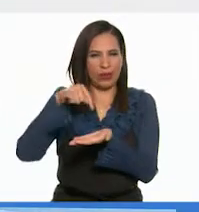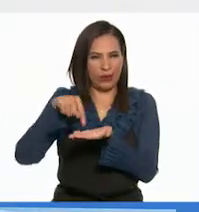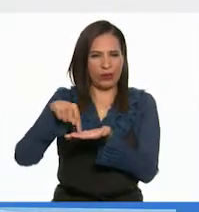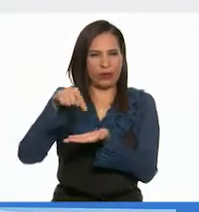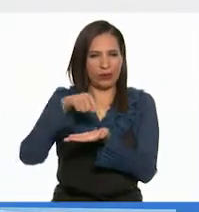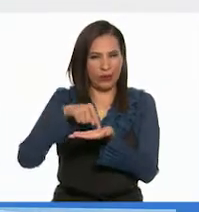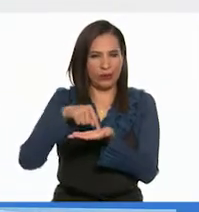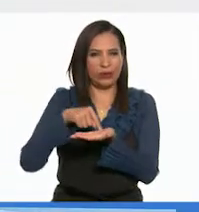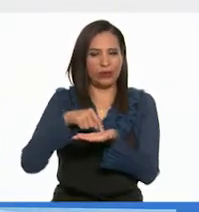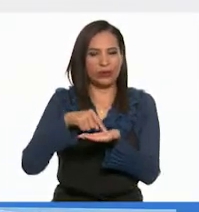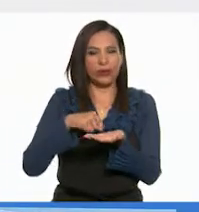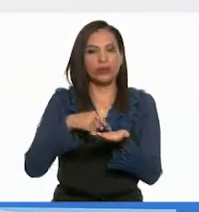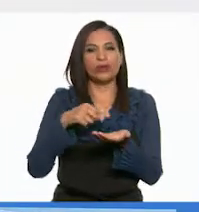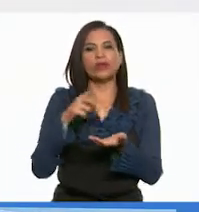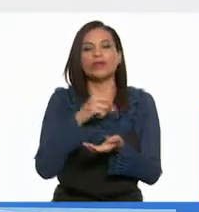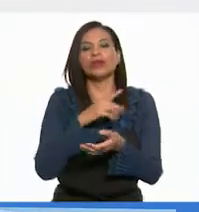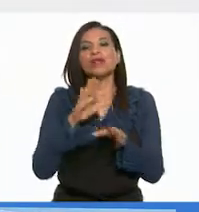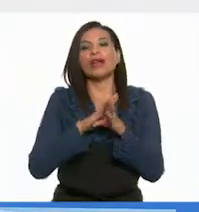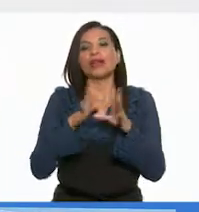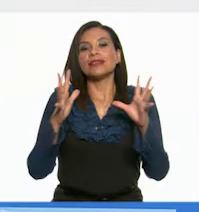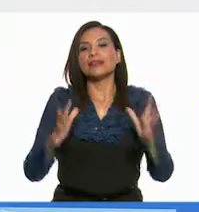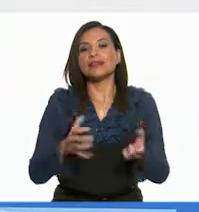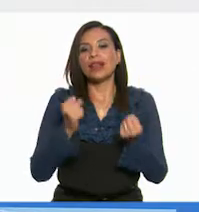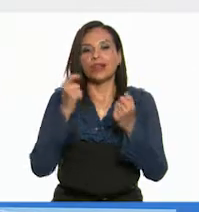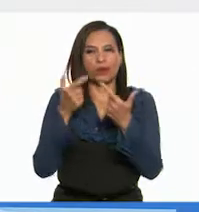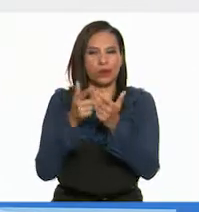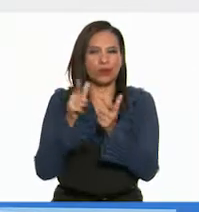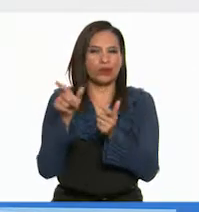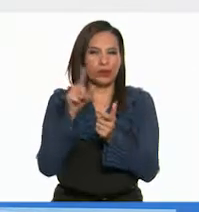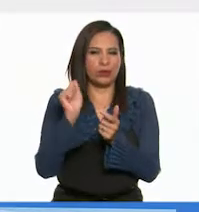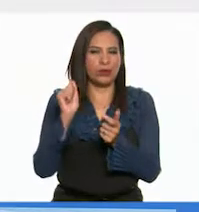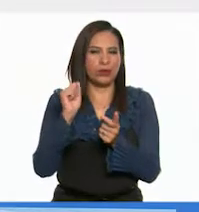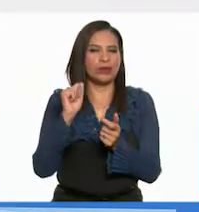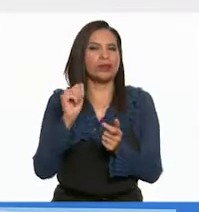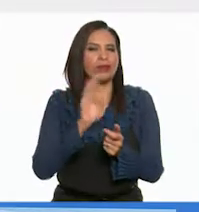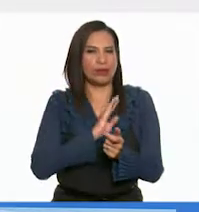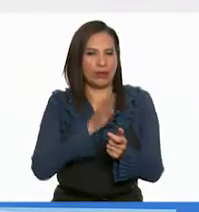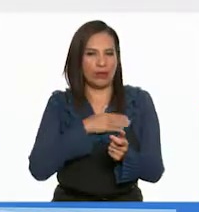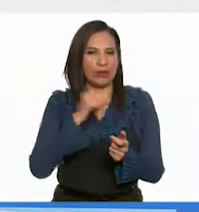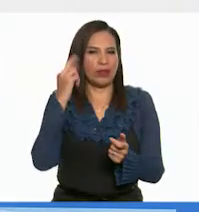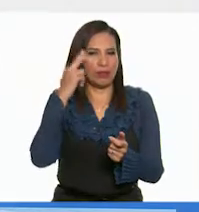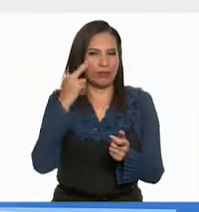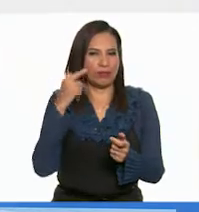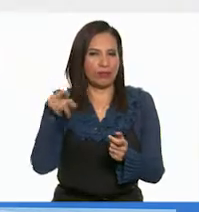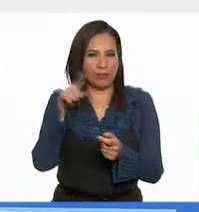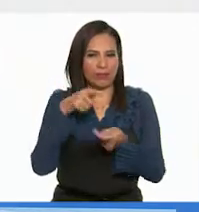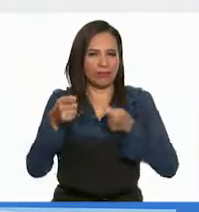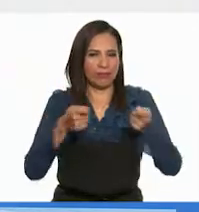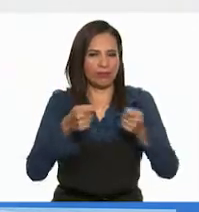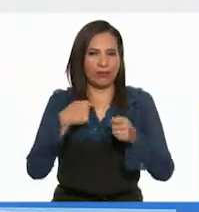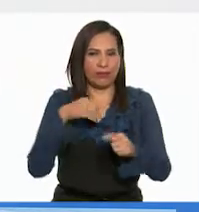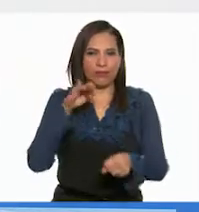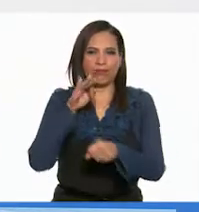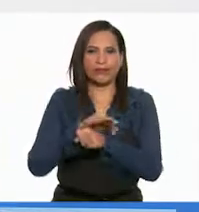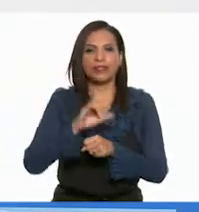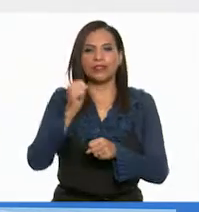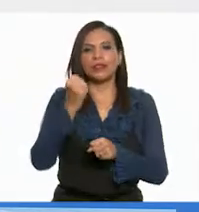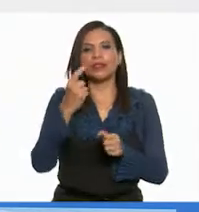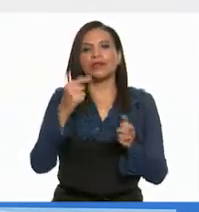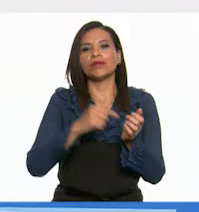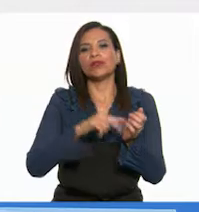otro, a donde estuviera a salvo de los realistas. Y era mi deber protegerlo. Así que en septiembre